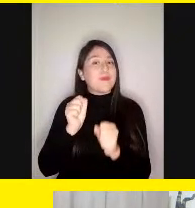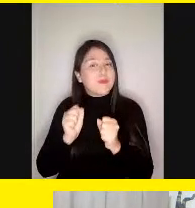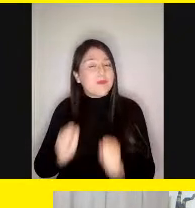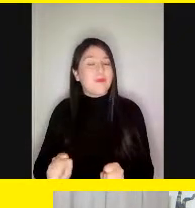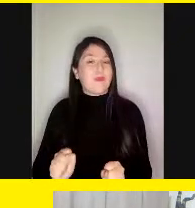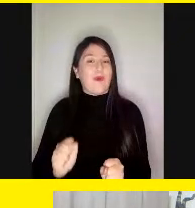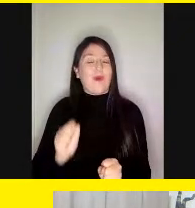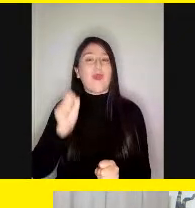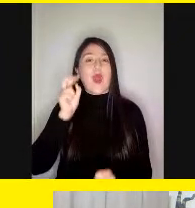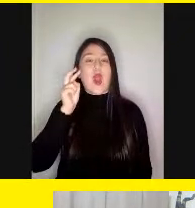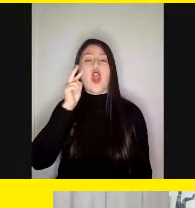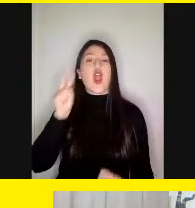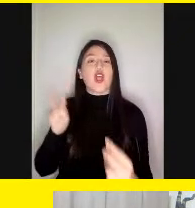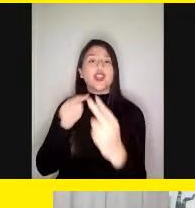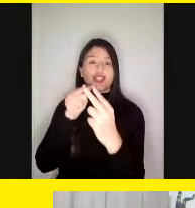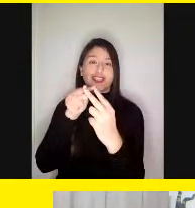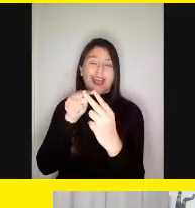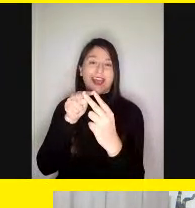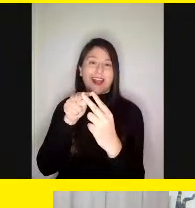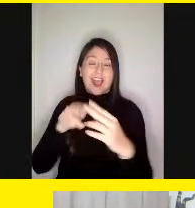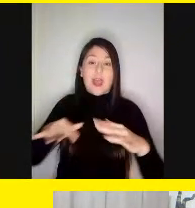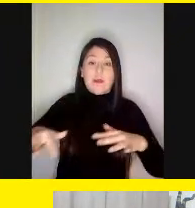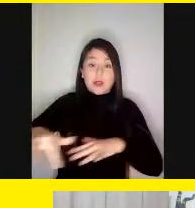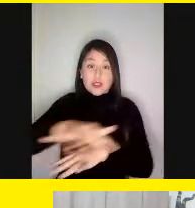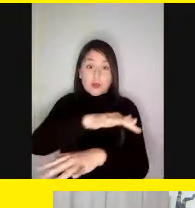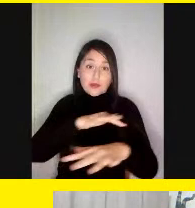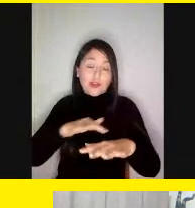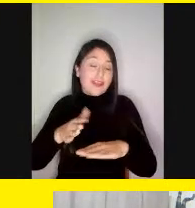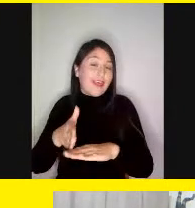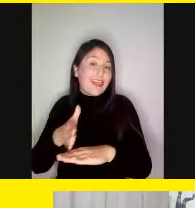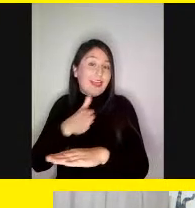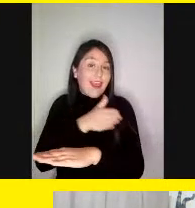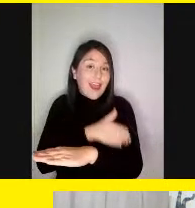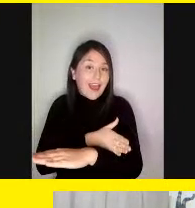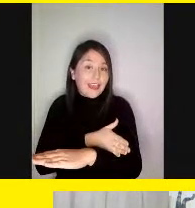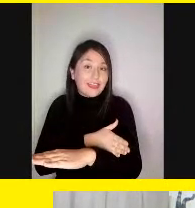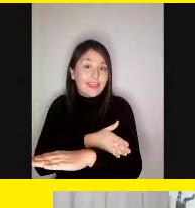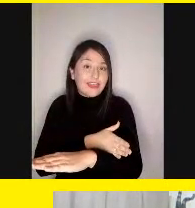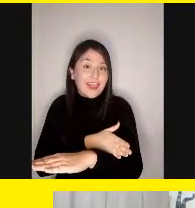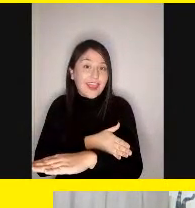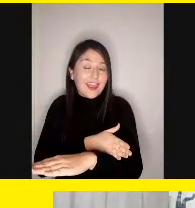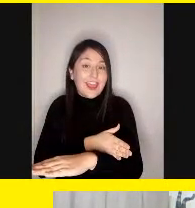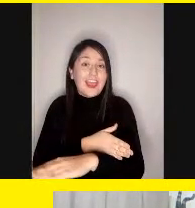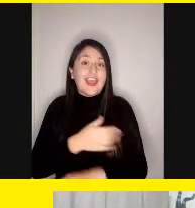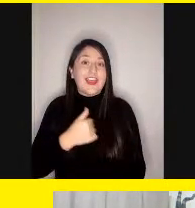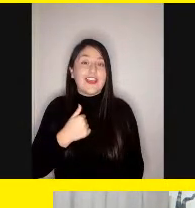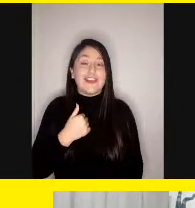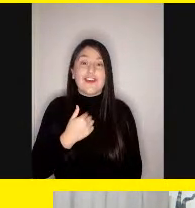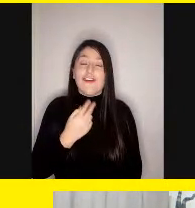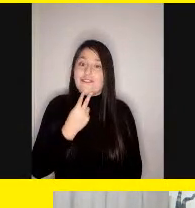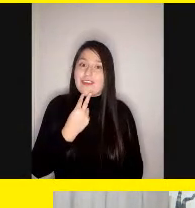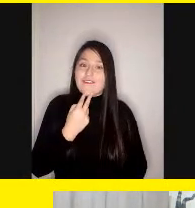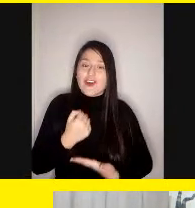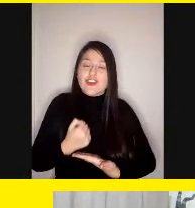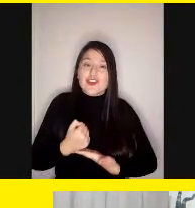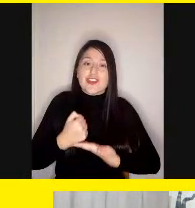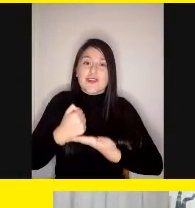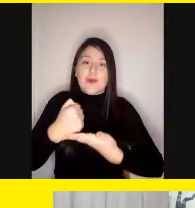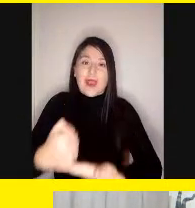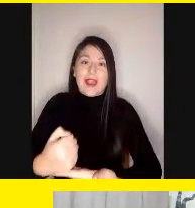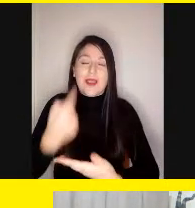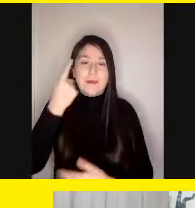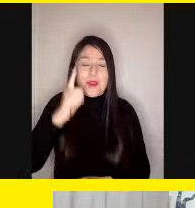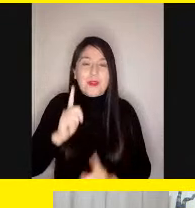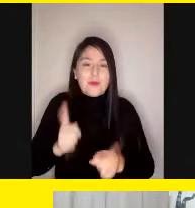y por condiciones un poco quizás anteriores, soy también una sobreviviente, de lo cual no me gusta hablar, ¿no?